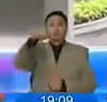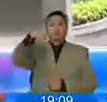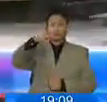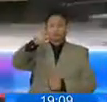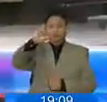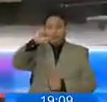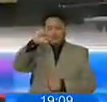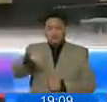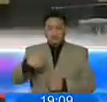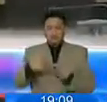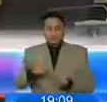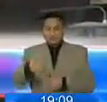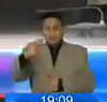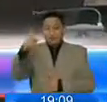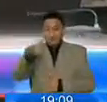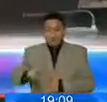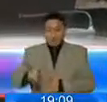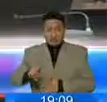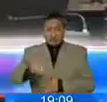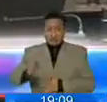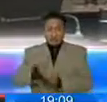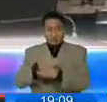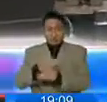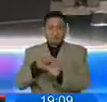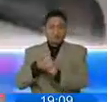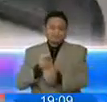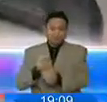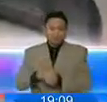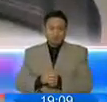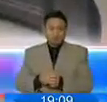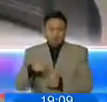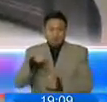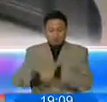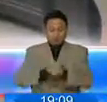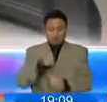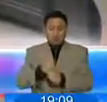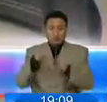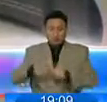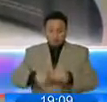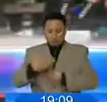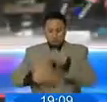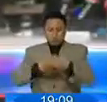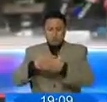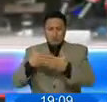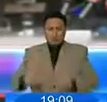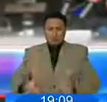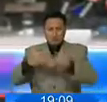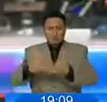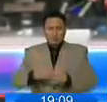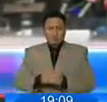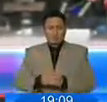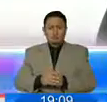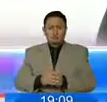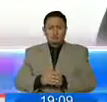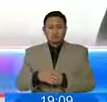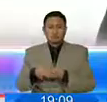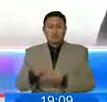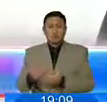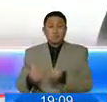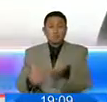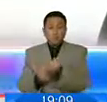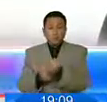abandonar el cargo este próximo viernes. Samper asegura que en estos años se ha logrado consolidar la influencia de UNASUR en la región. Me voy